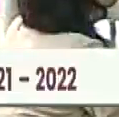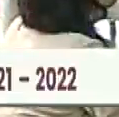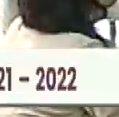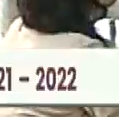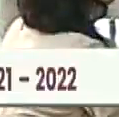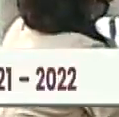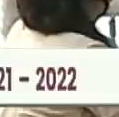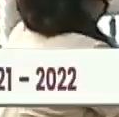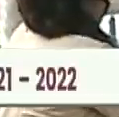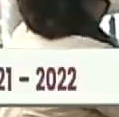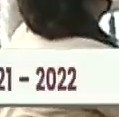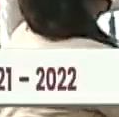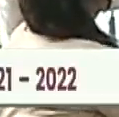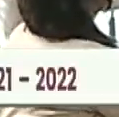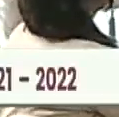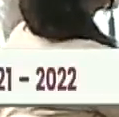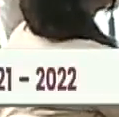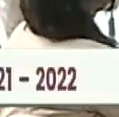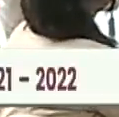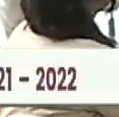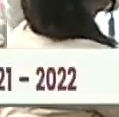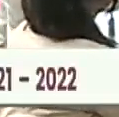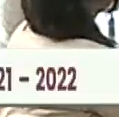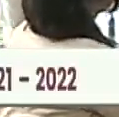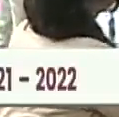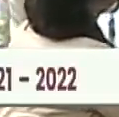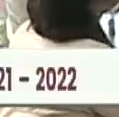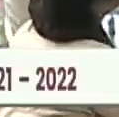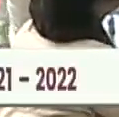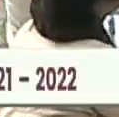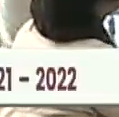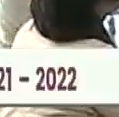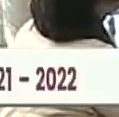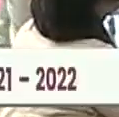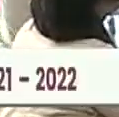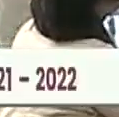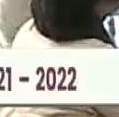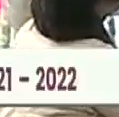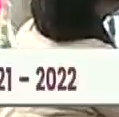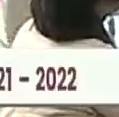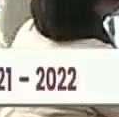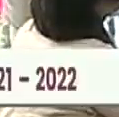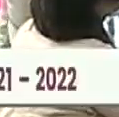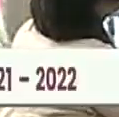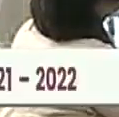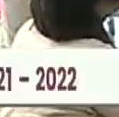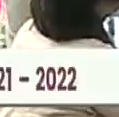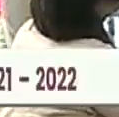Thank you.